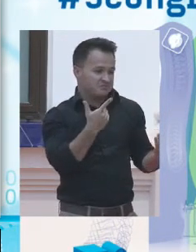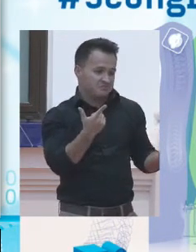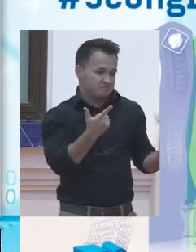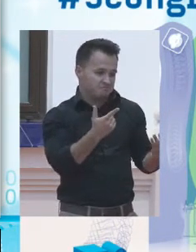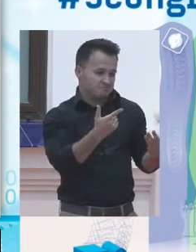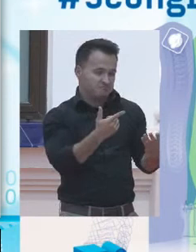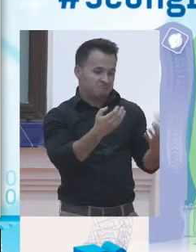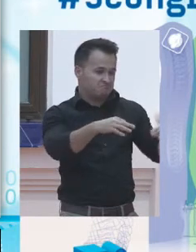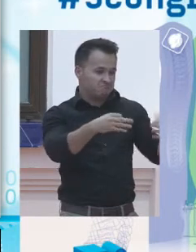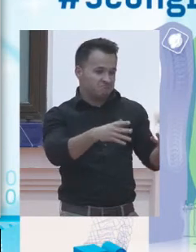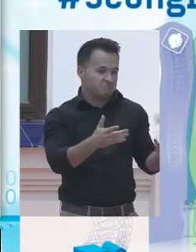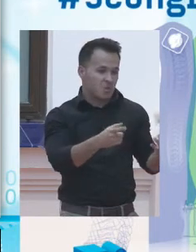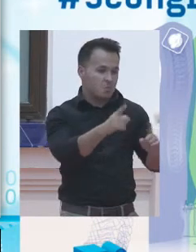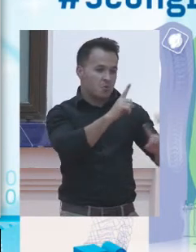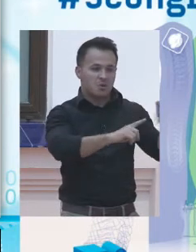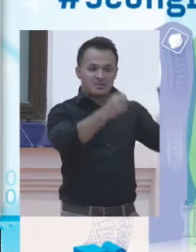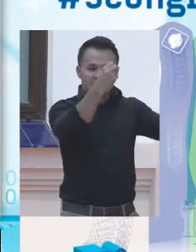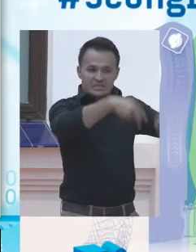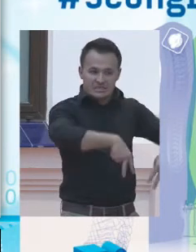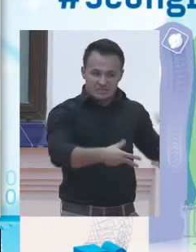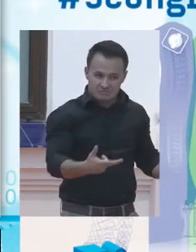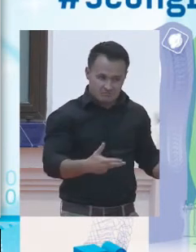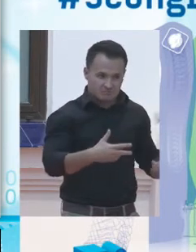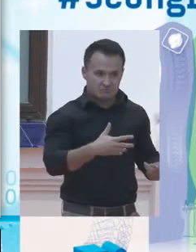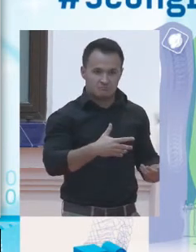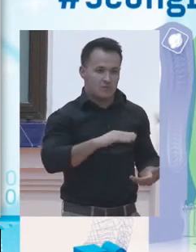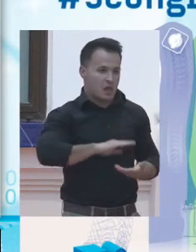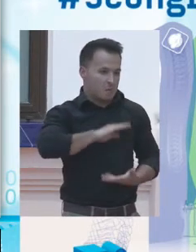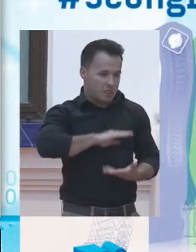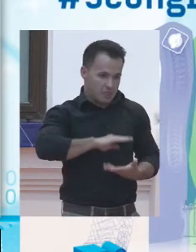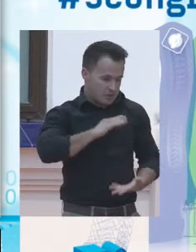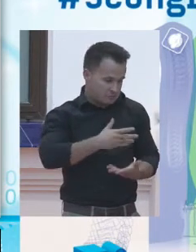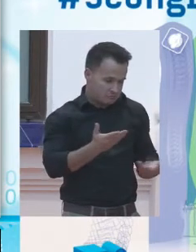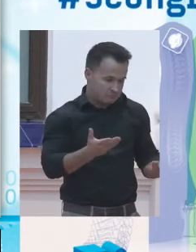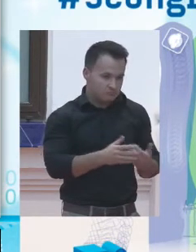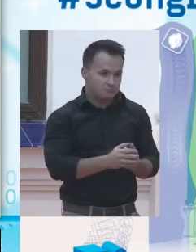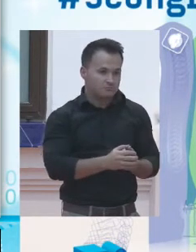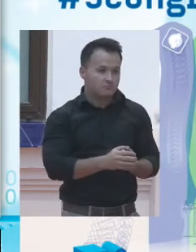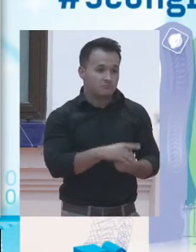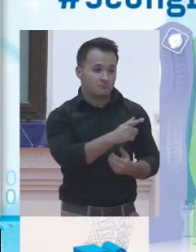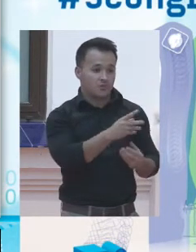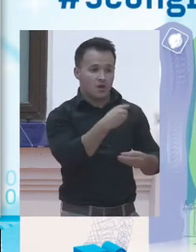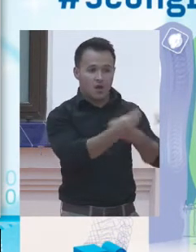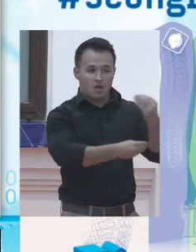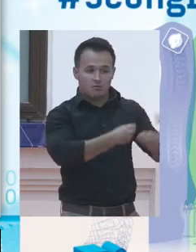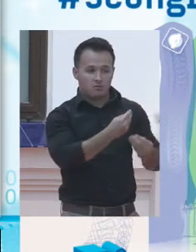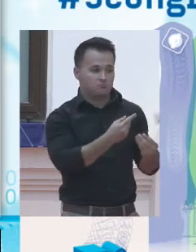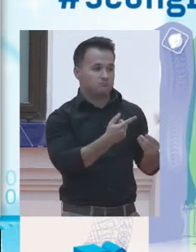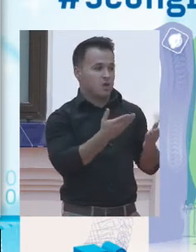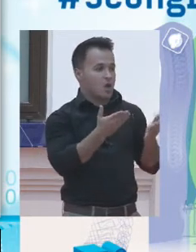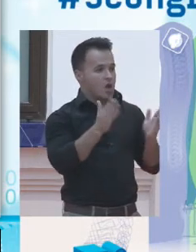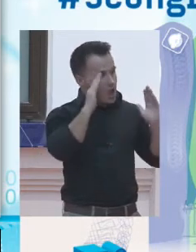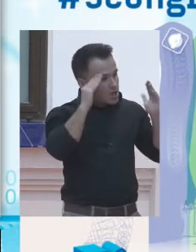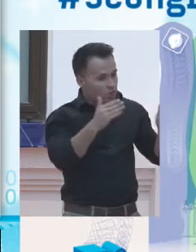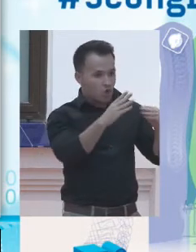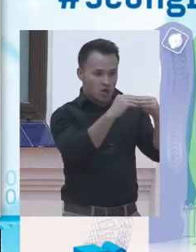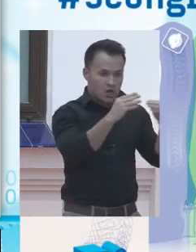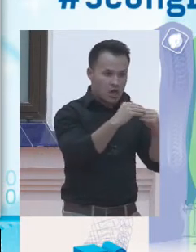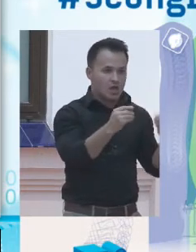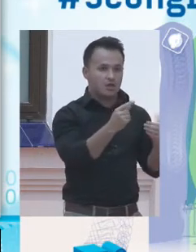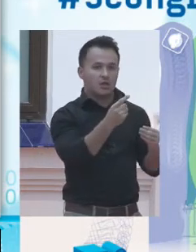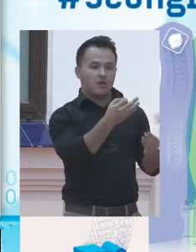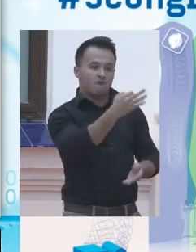tipo de problema ni de discapacidad, que hace sus tareas de atender a clientes, rellenar fichas,